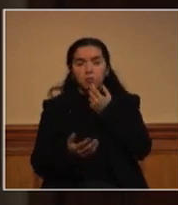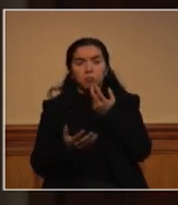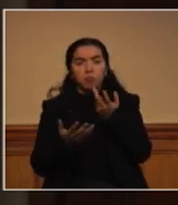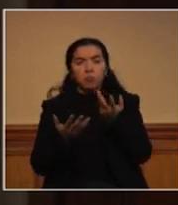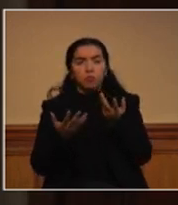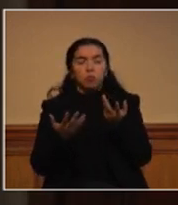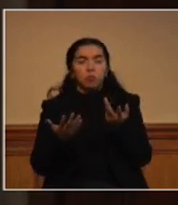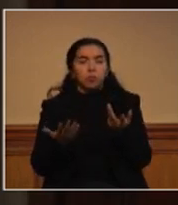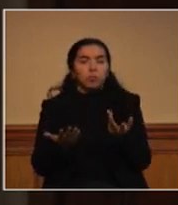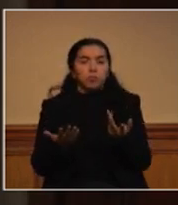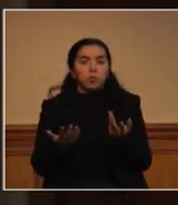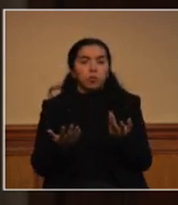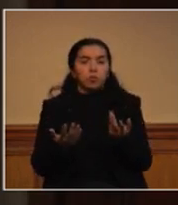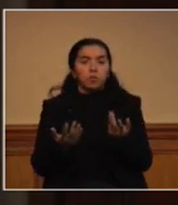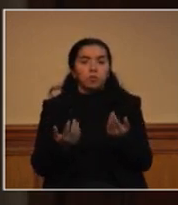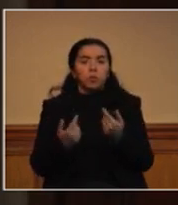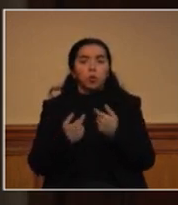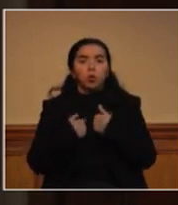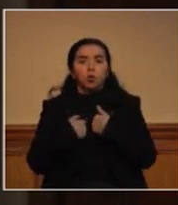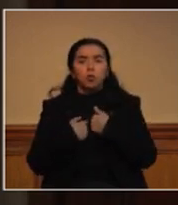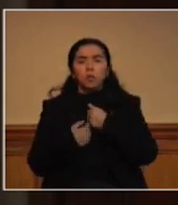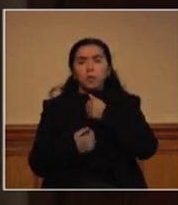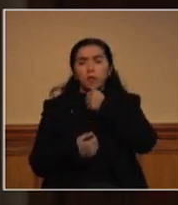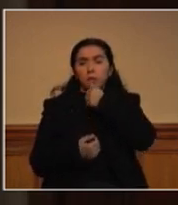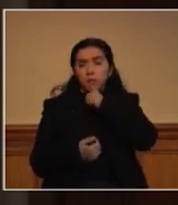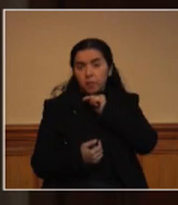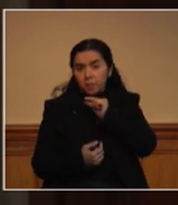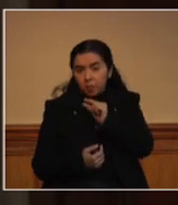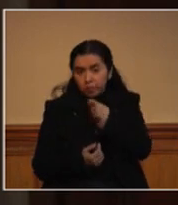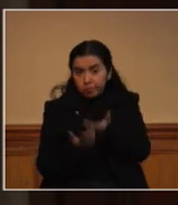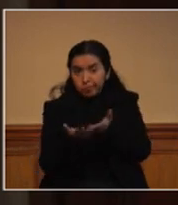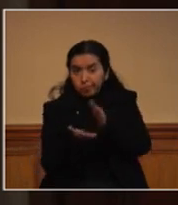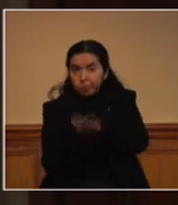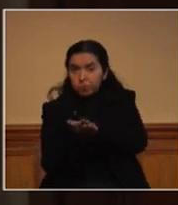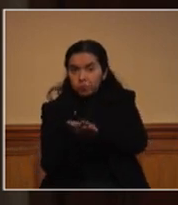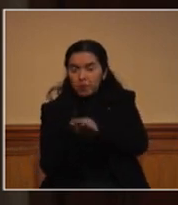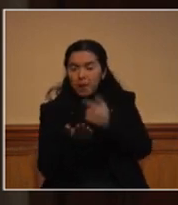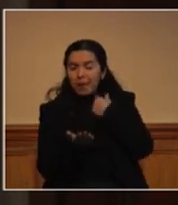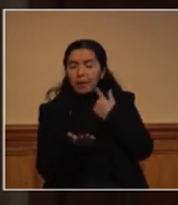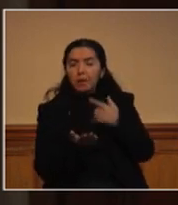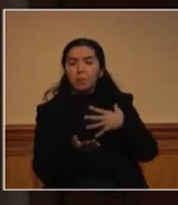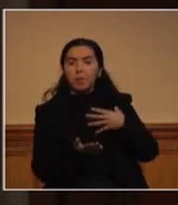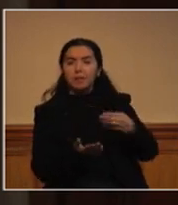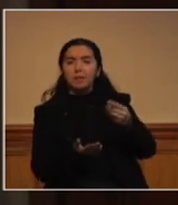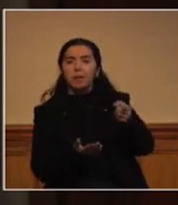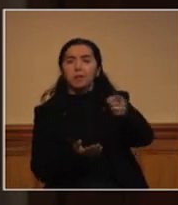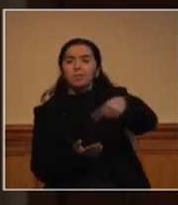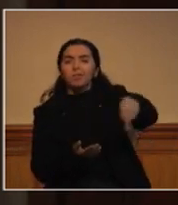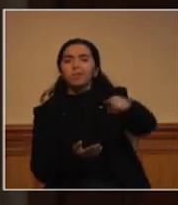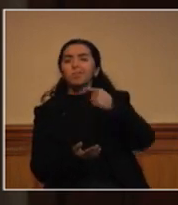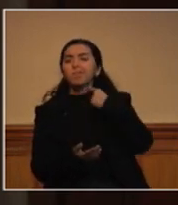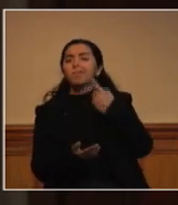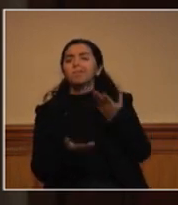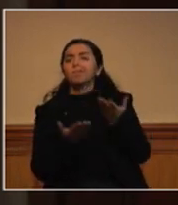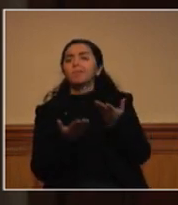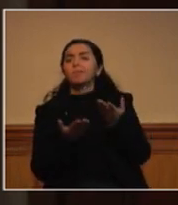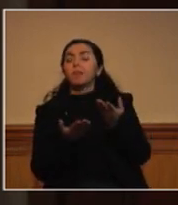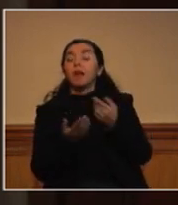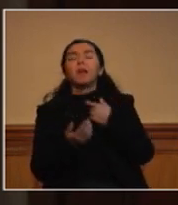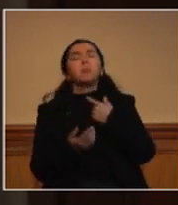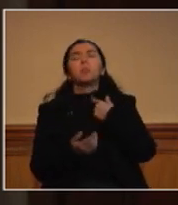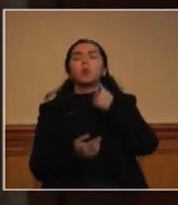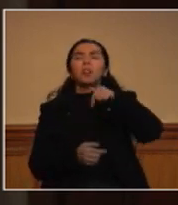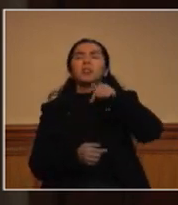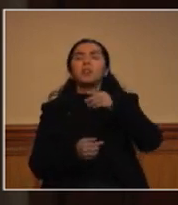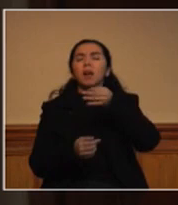o esté pronto a dejar esta vida? ¿Qué va a pasar con ellos? ¿Y por qué empiezo con